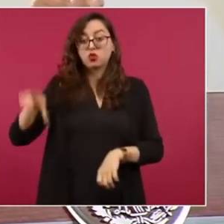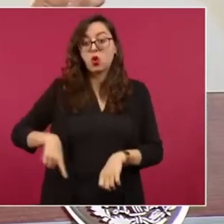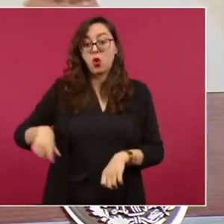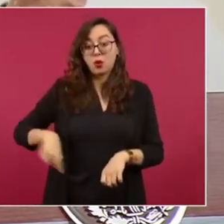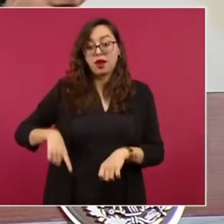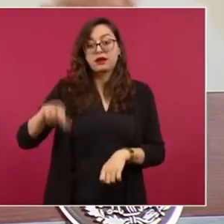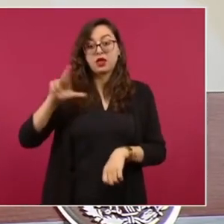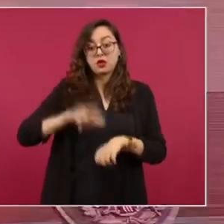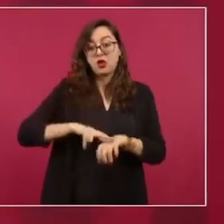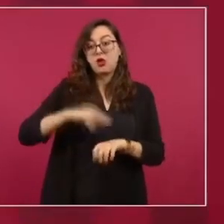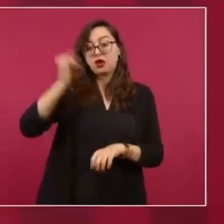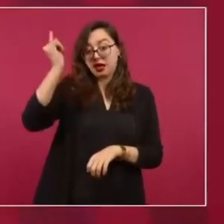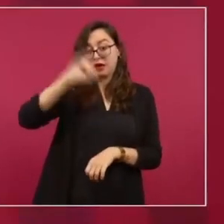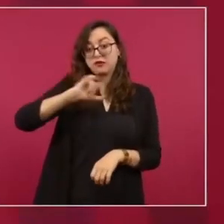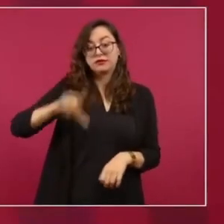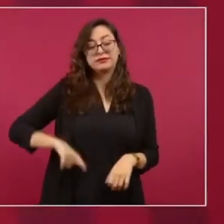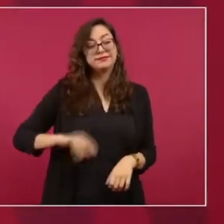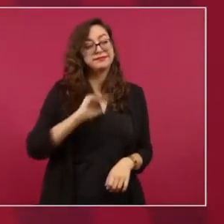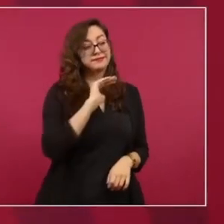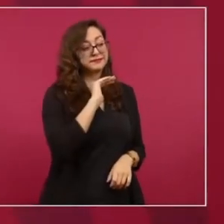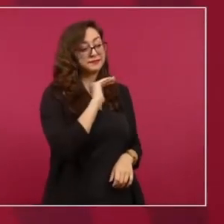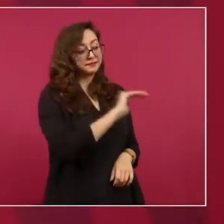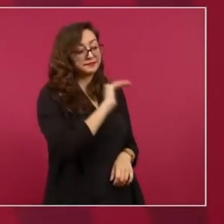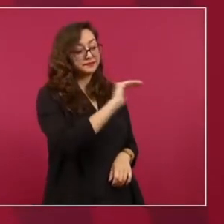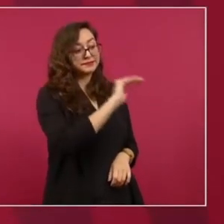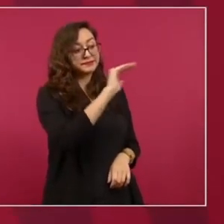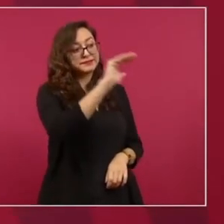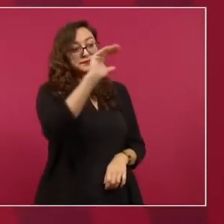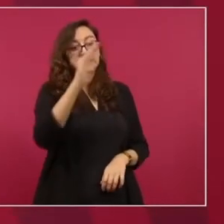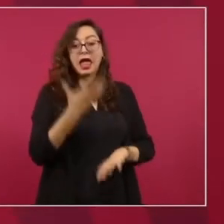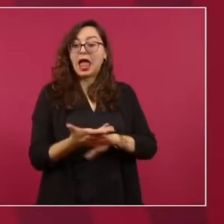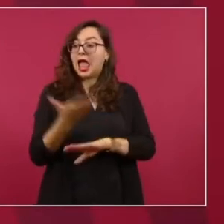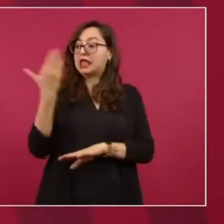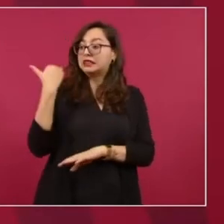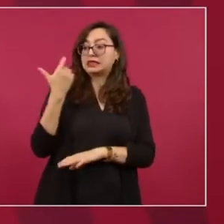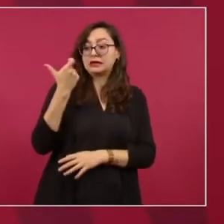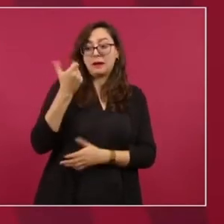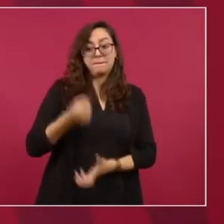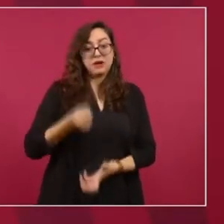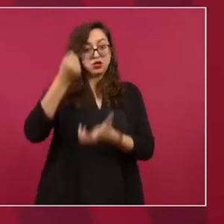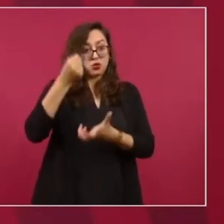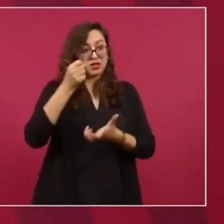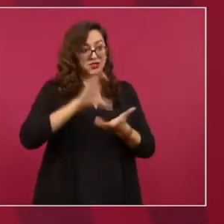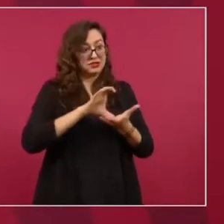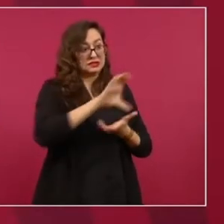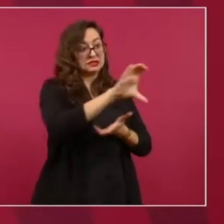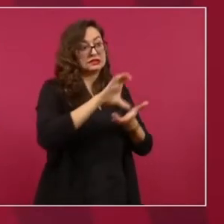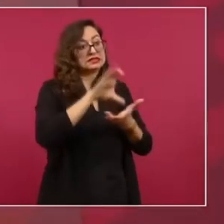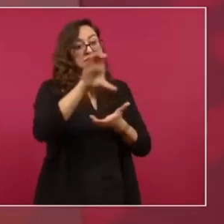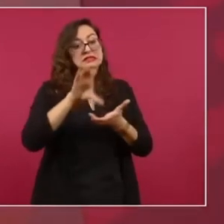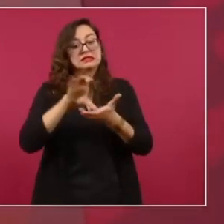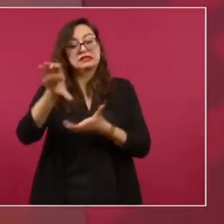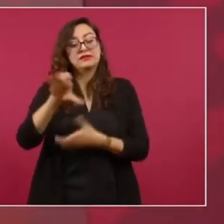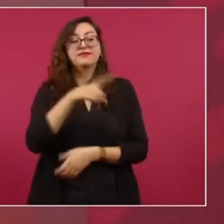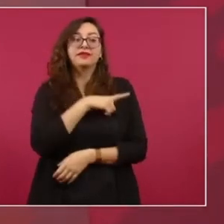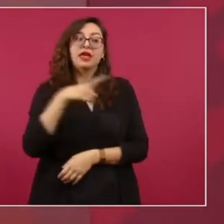que entregáramos de las participaciones una cantidad,